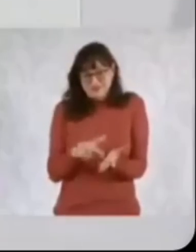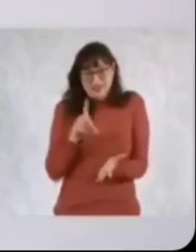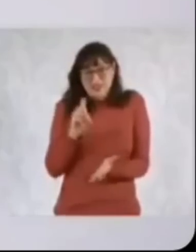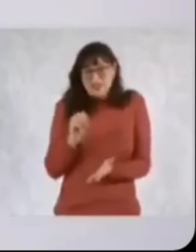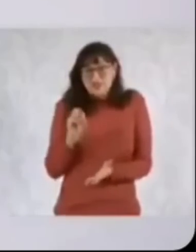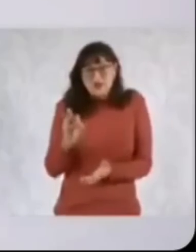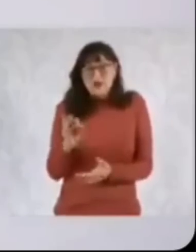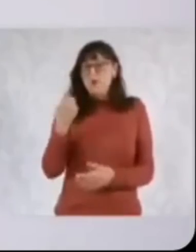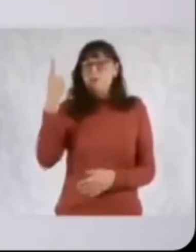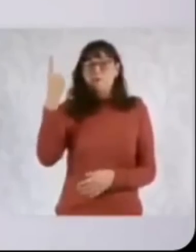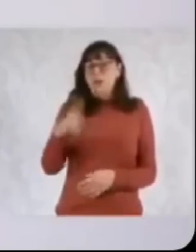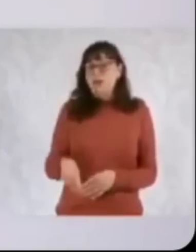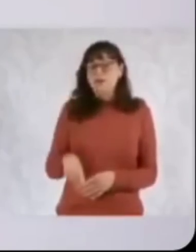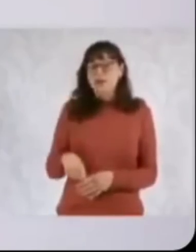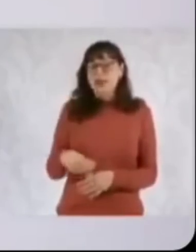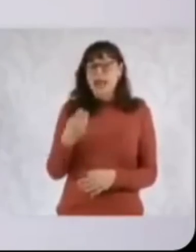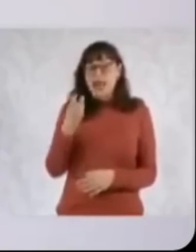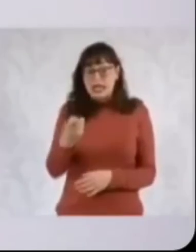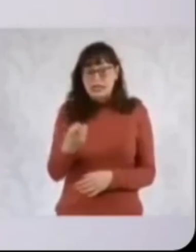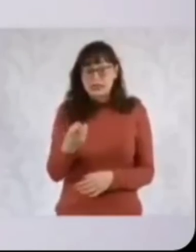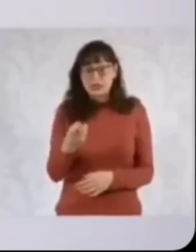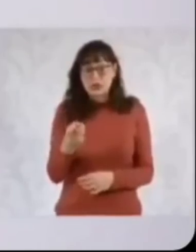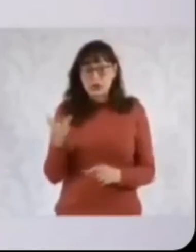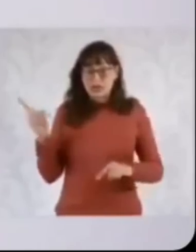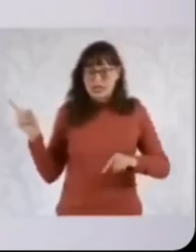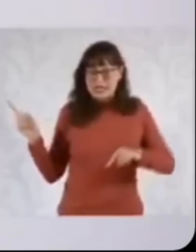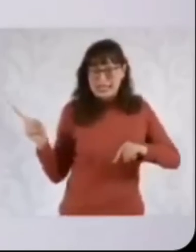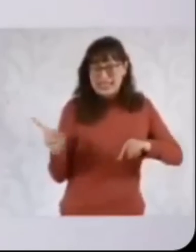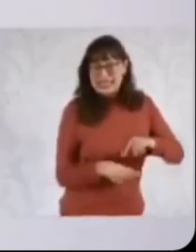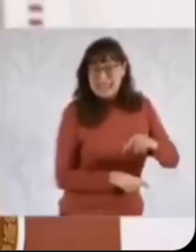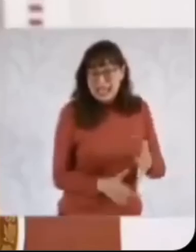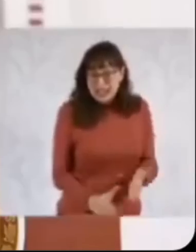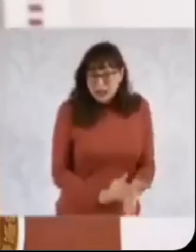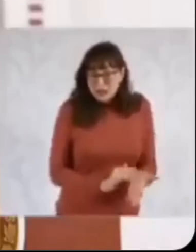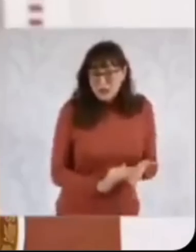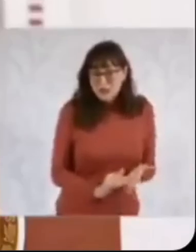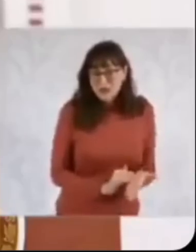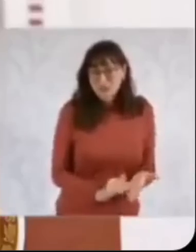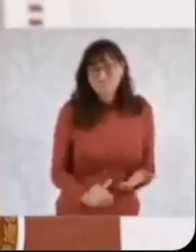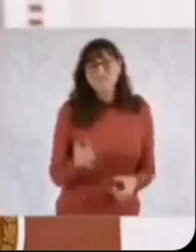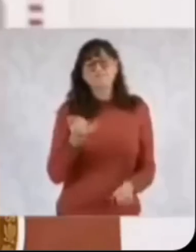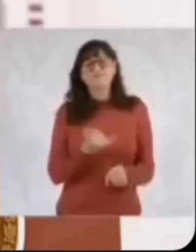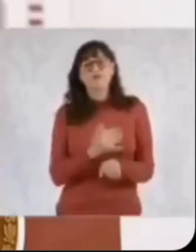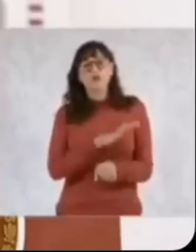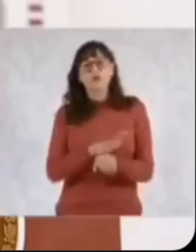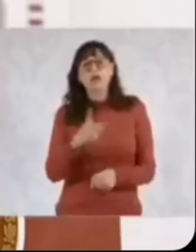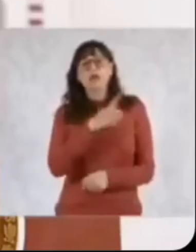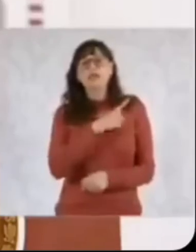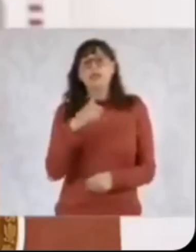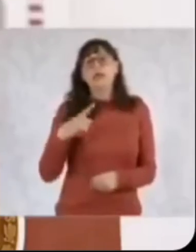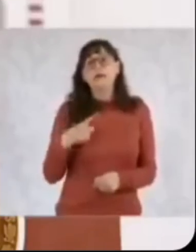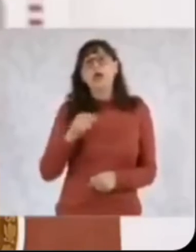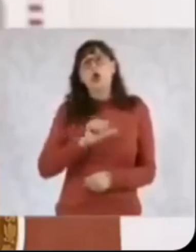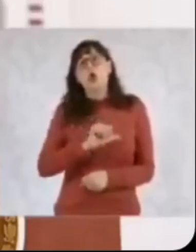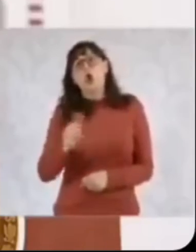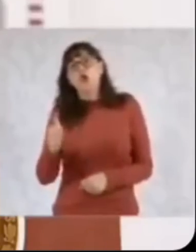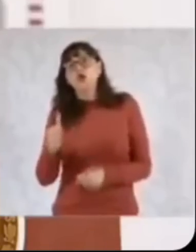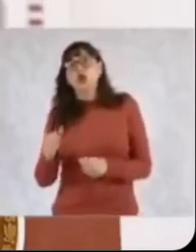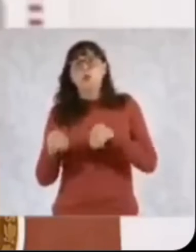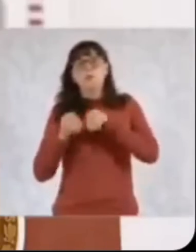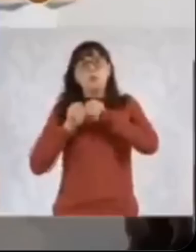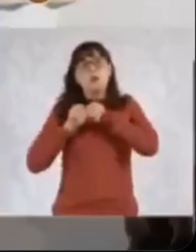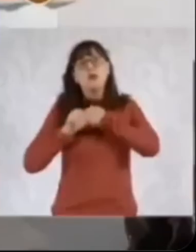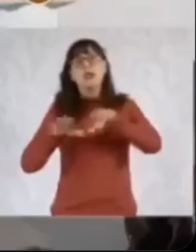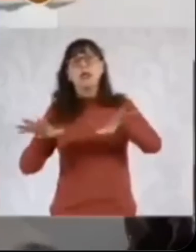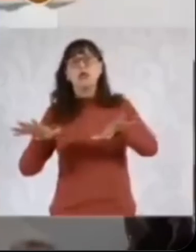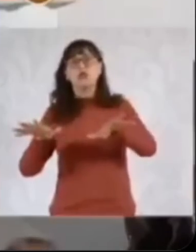como juzgadores seguramente llegaron por palancazos porque no saben nada de leyes. Así lo dijo la